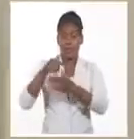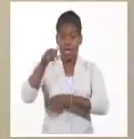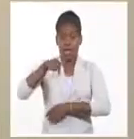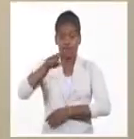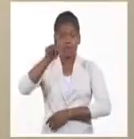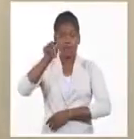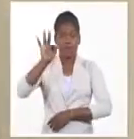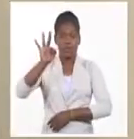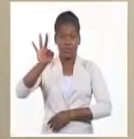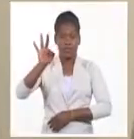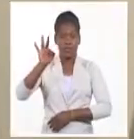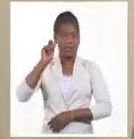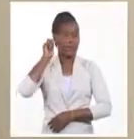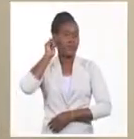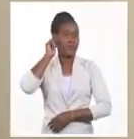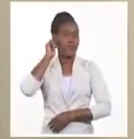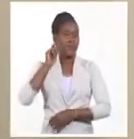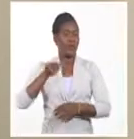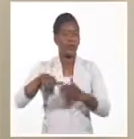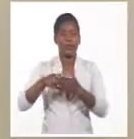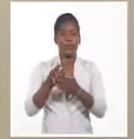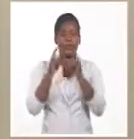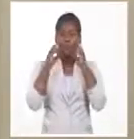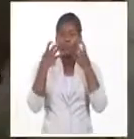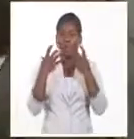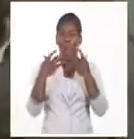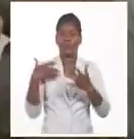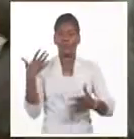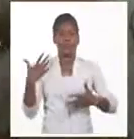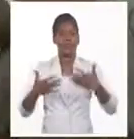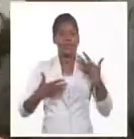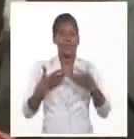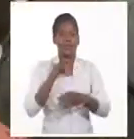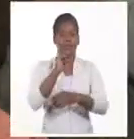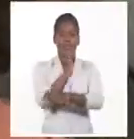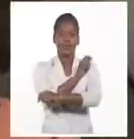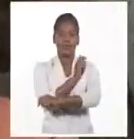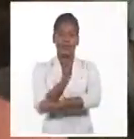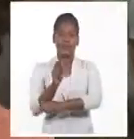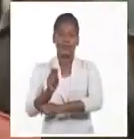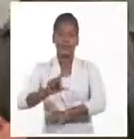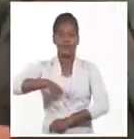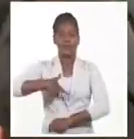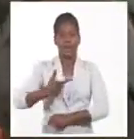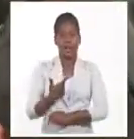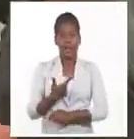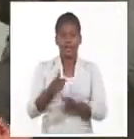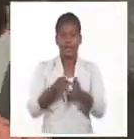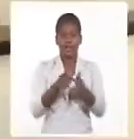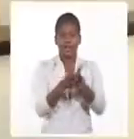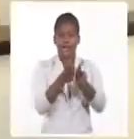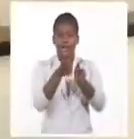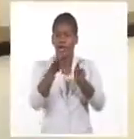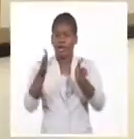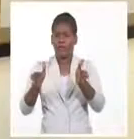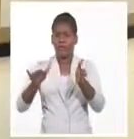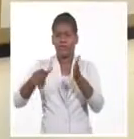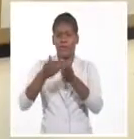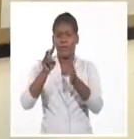Día del Instructor de Arte. Entre las actividades que incluye la jornada que se extenderá hasta el próximo 25, se inauguró la exposición